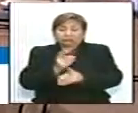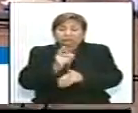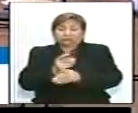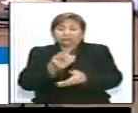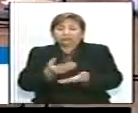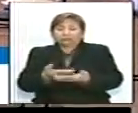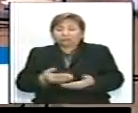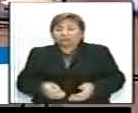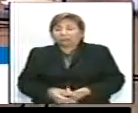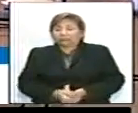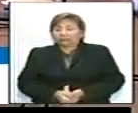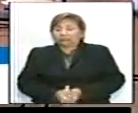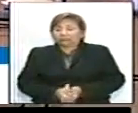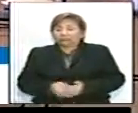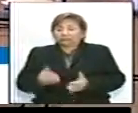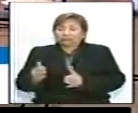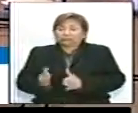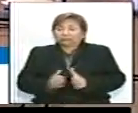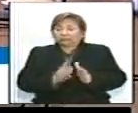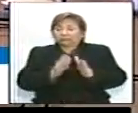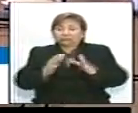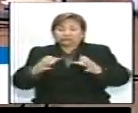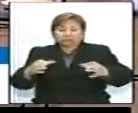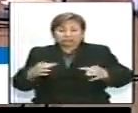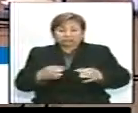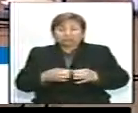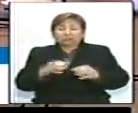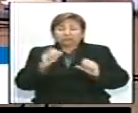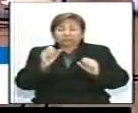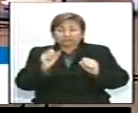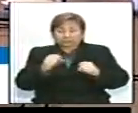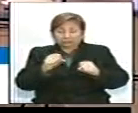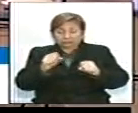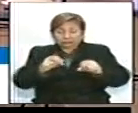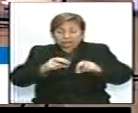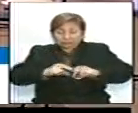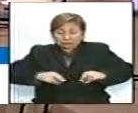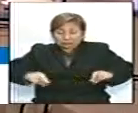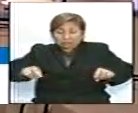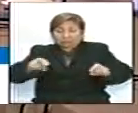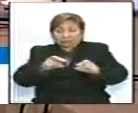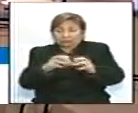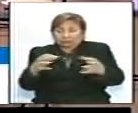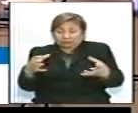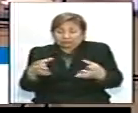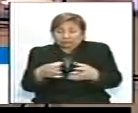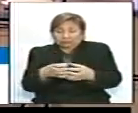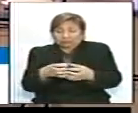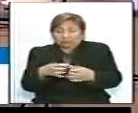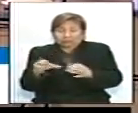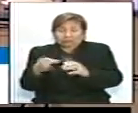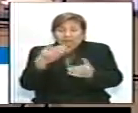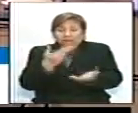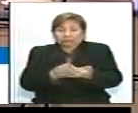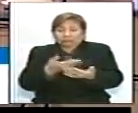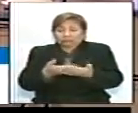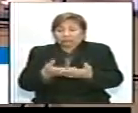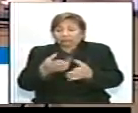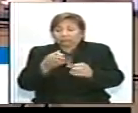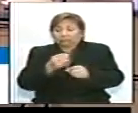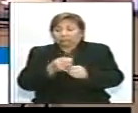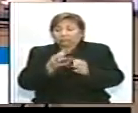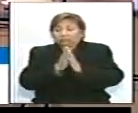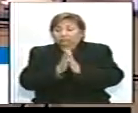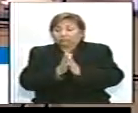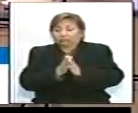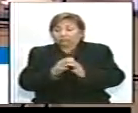ello. Vamos a ver de qué manera de esta comisión, pero sí creemos que el Parlamento en su conjunto debería hacer esta exhortación, este